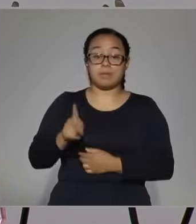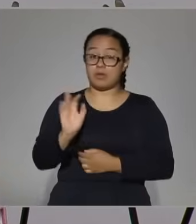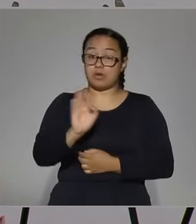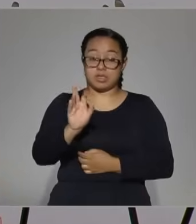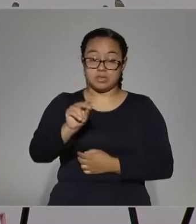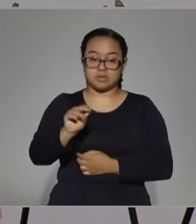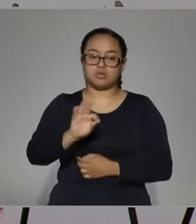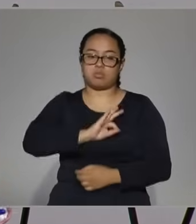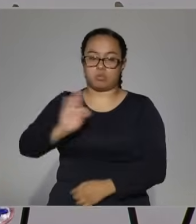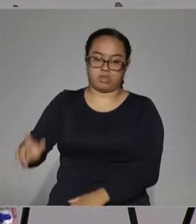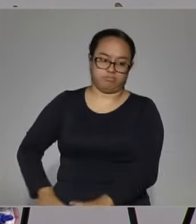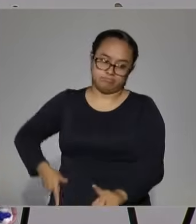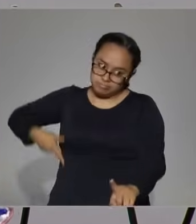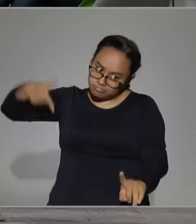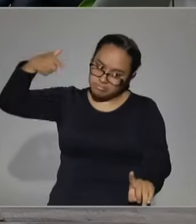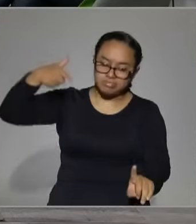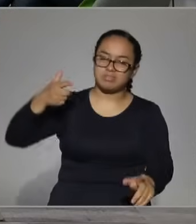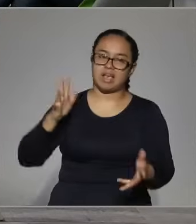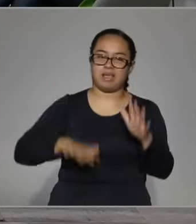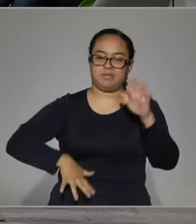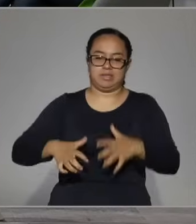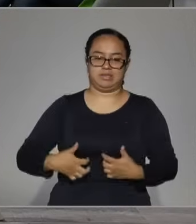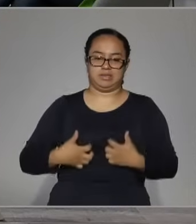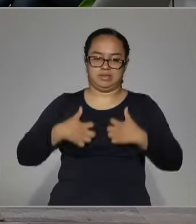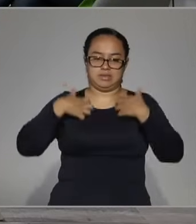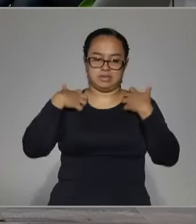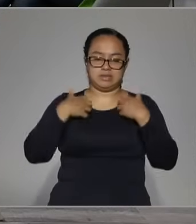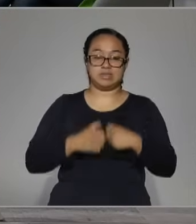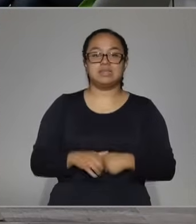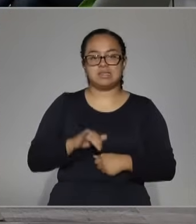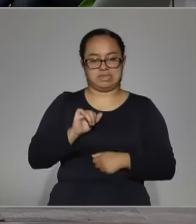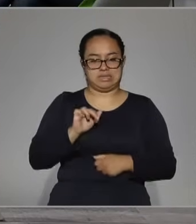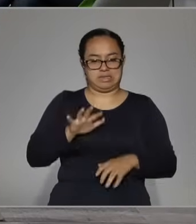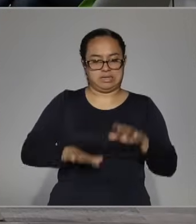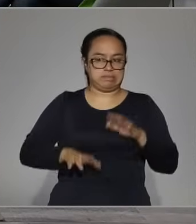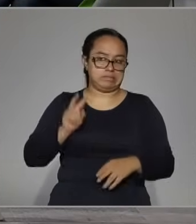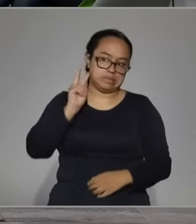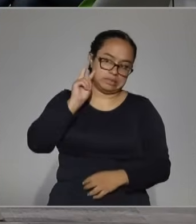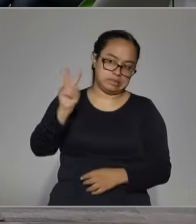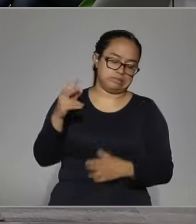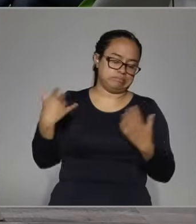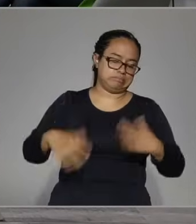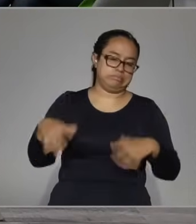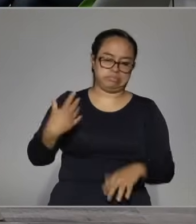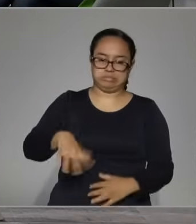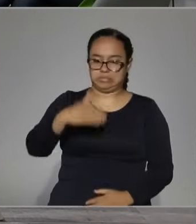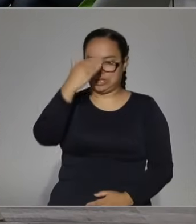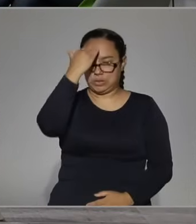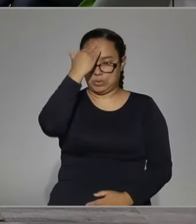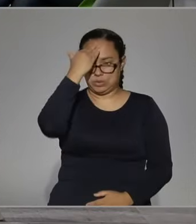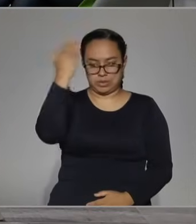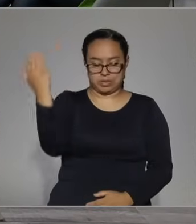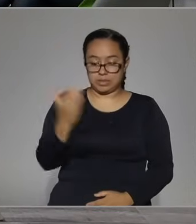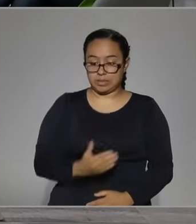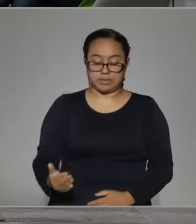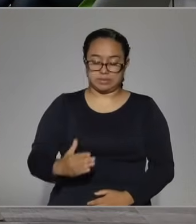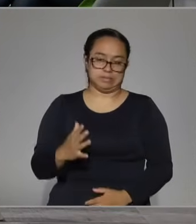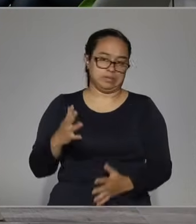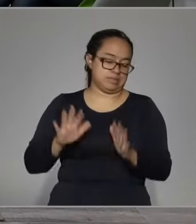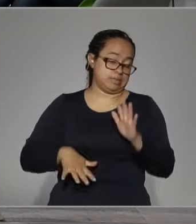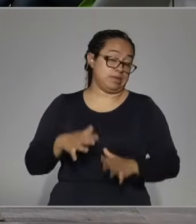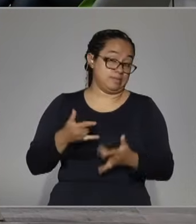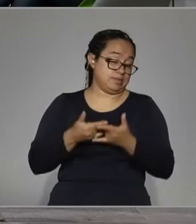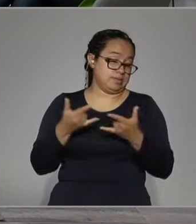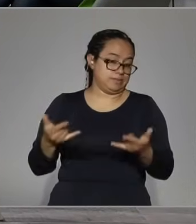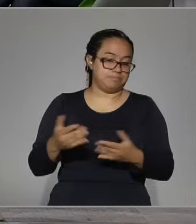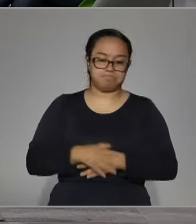pistola. Efectivamente, hemos visto casos sin lugar a duda que son realmente lamentables. Dramático. Ahora, hay muchas formas